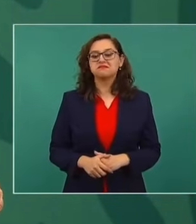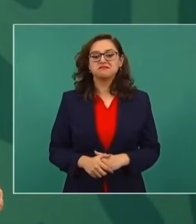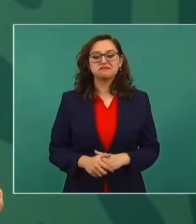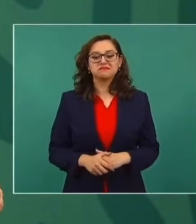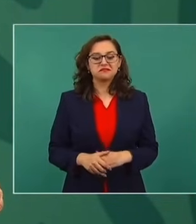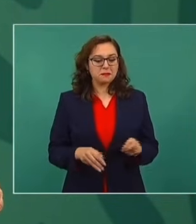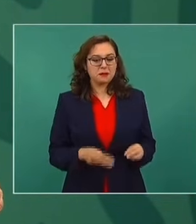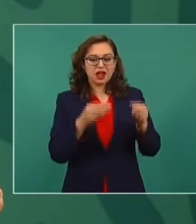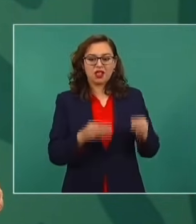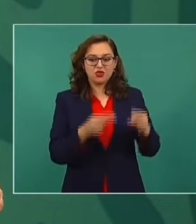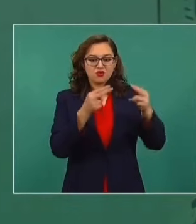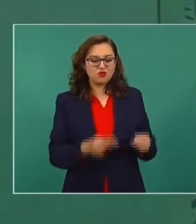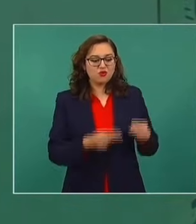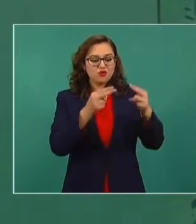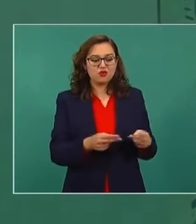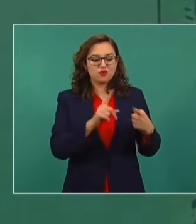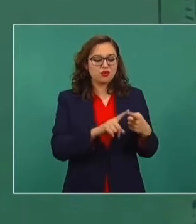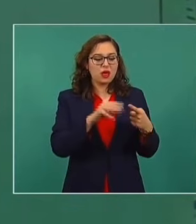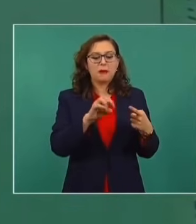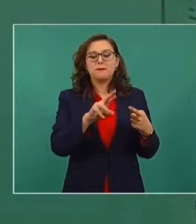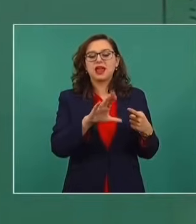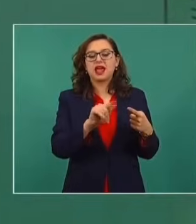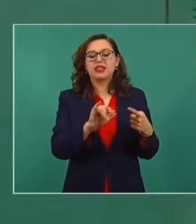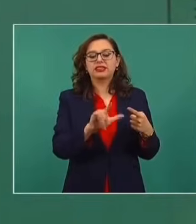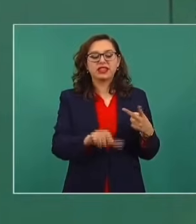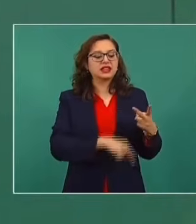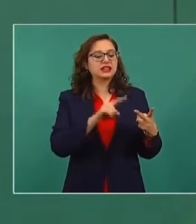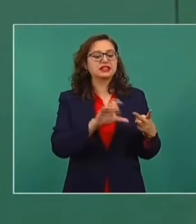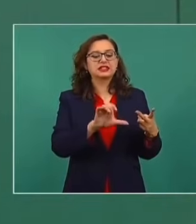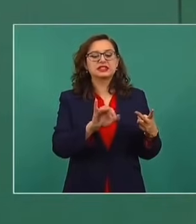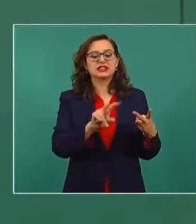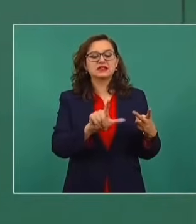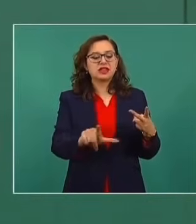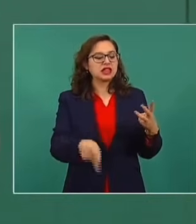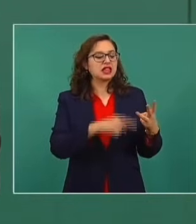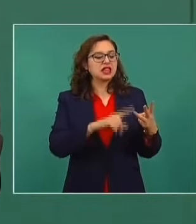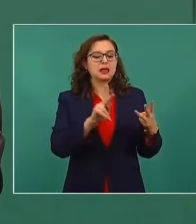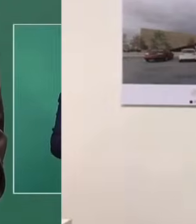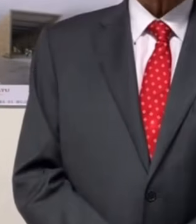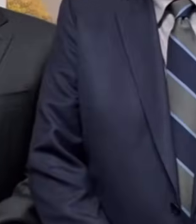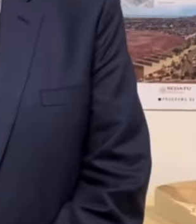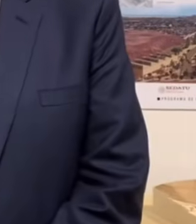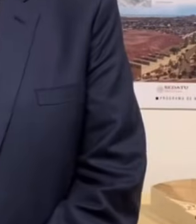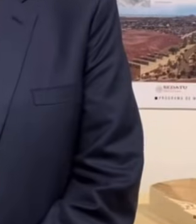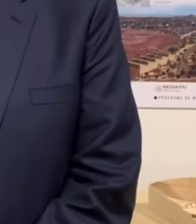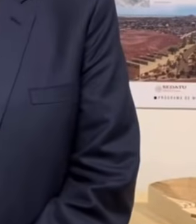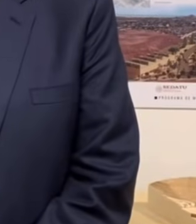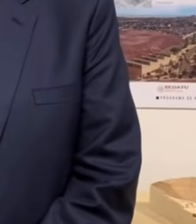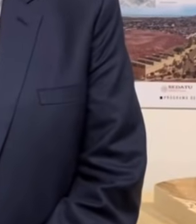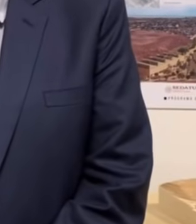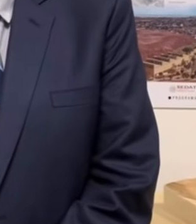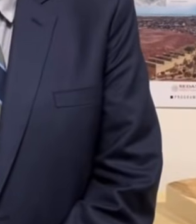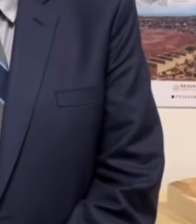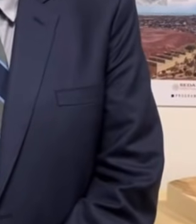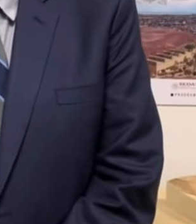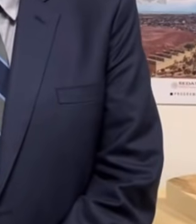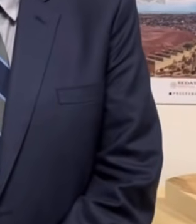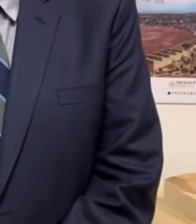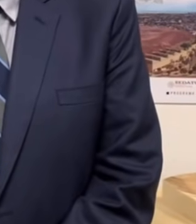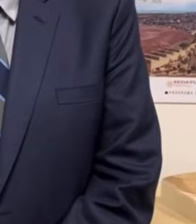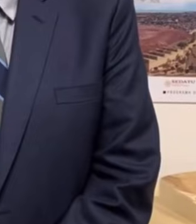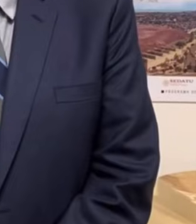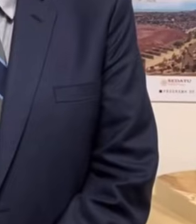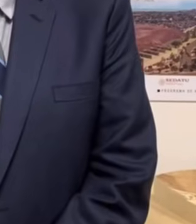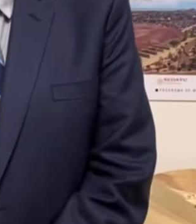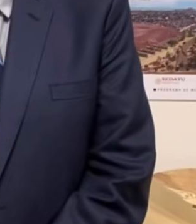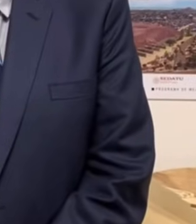mercantil, civil, penal, todo es esto. Entonces estoy invirtiendo en este